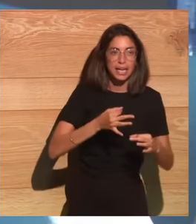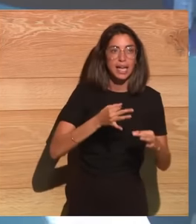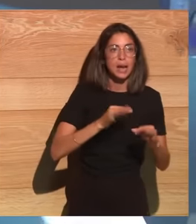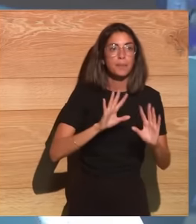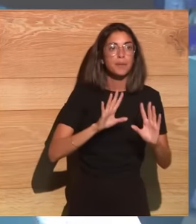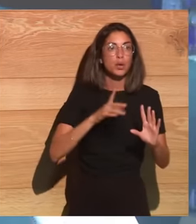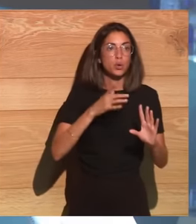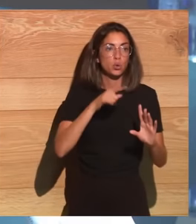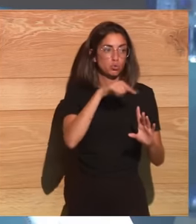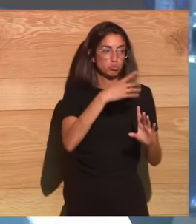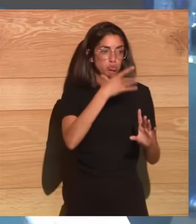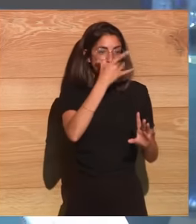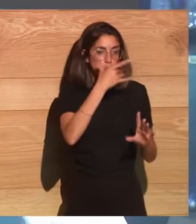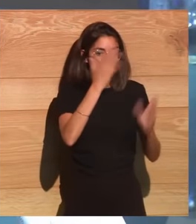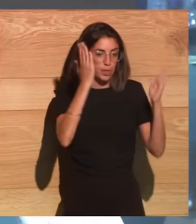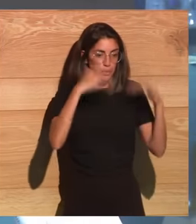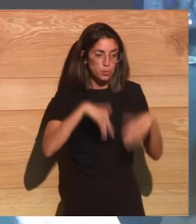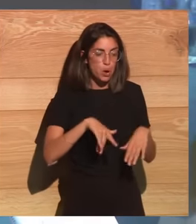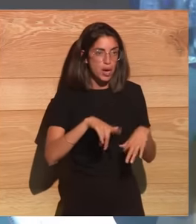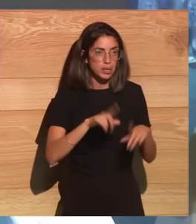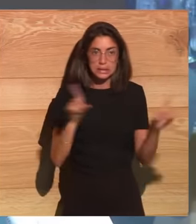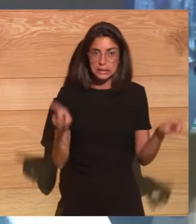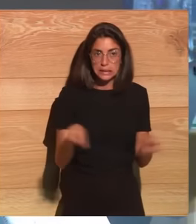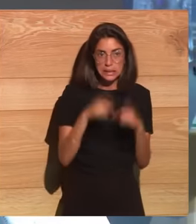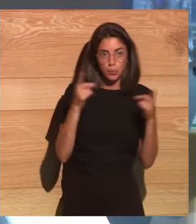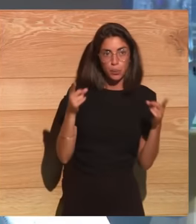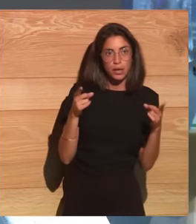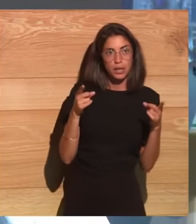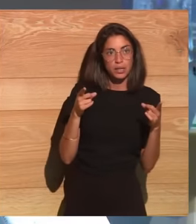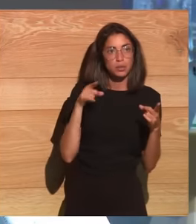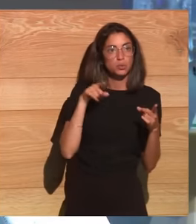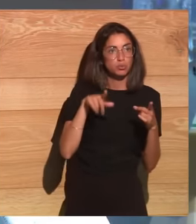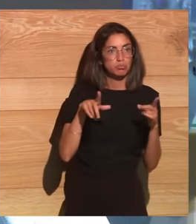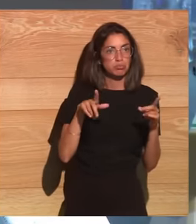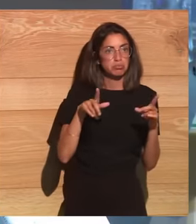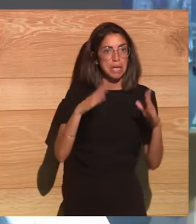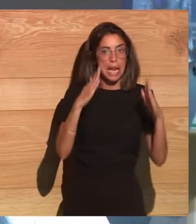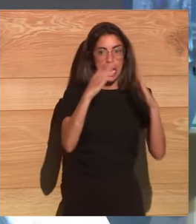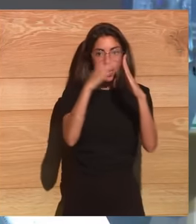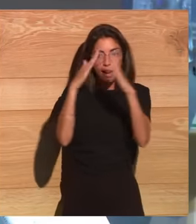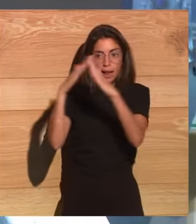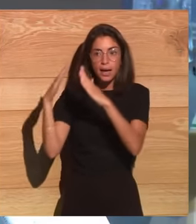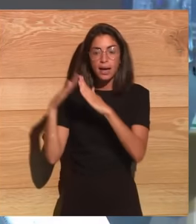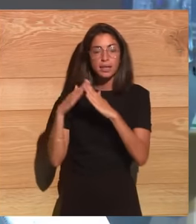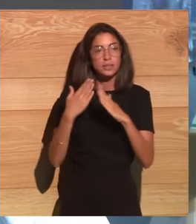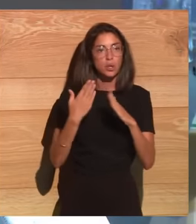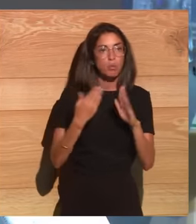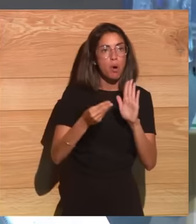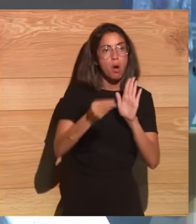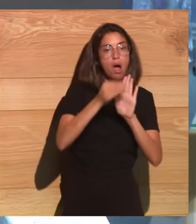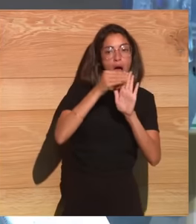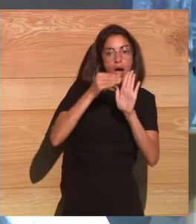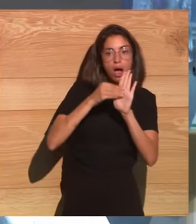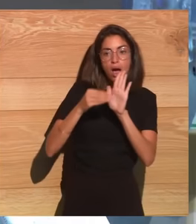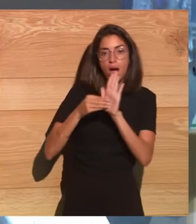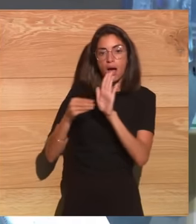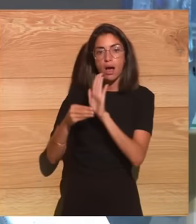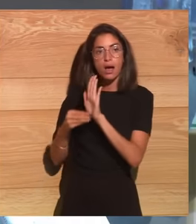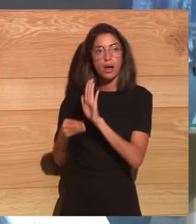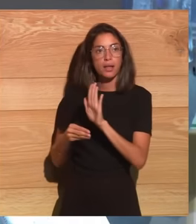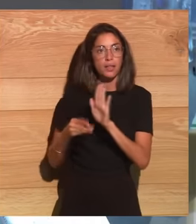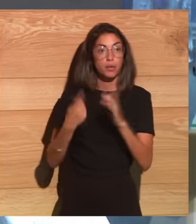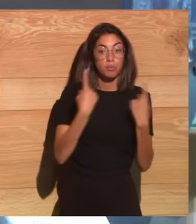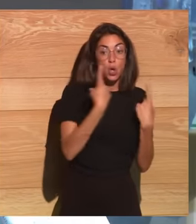de avergonzarte, eres absolutamente fecundo. Y tienes la casa, incluso las de los demás, llenas de post-its, sí, de recreaciones de lo